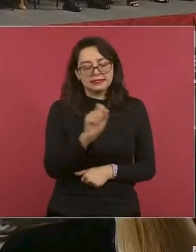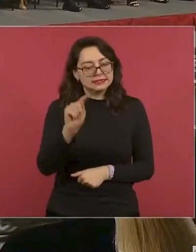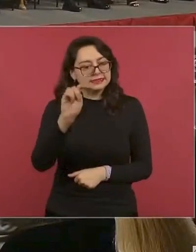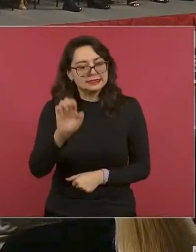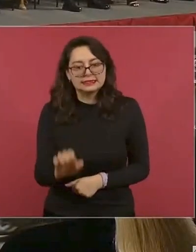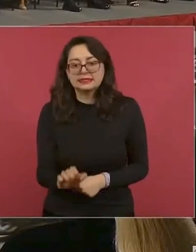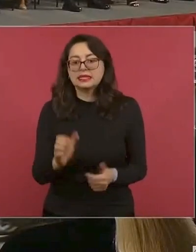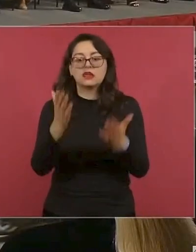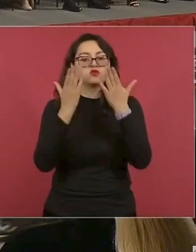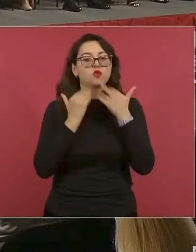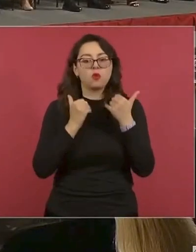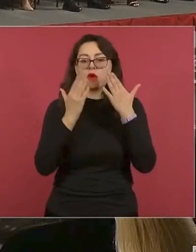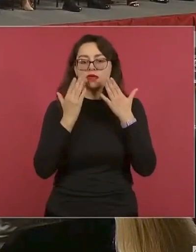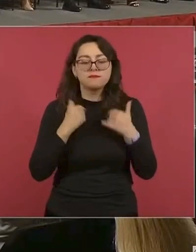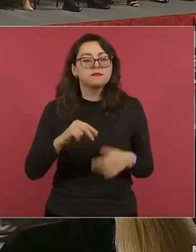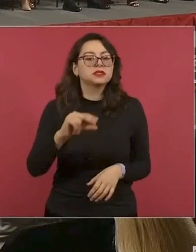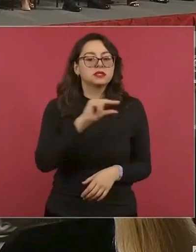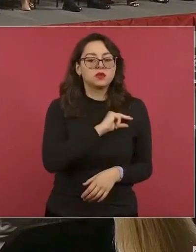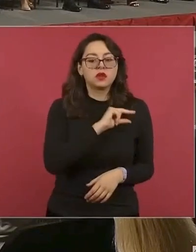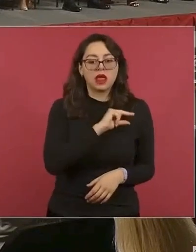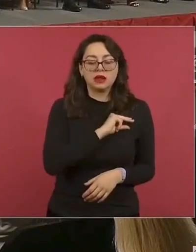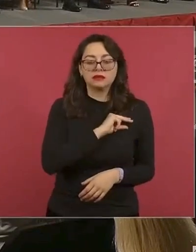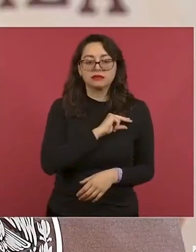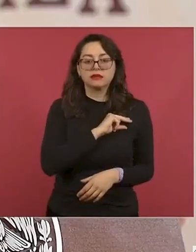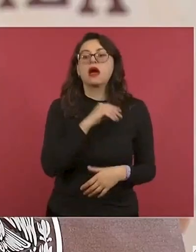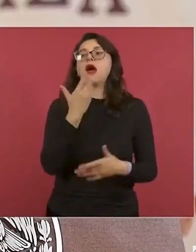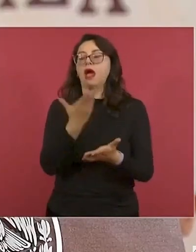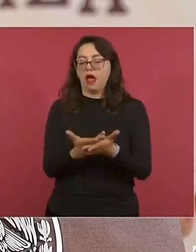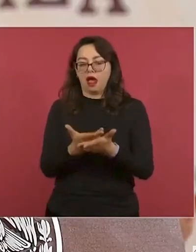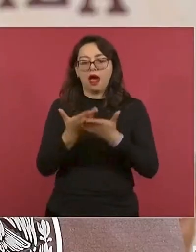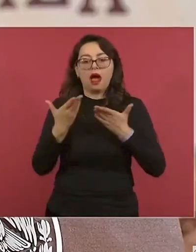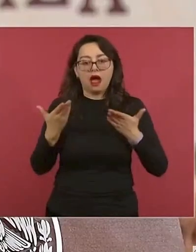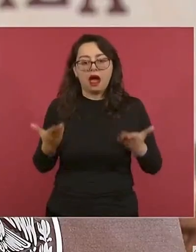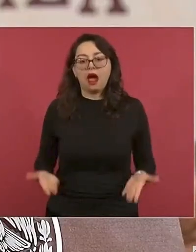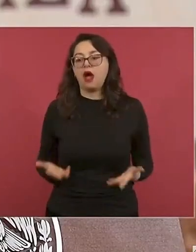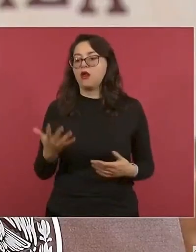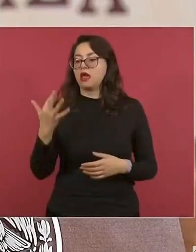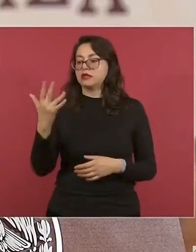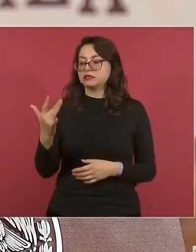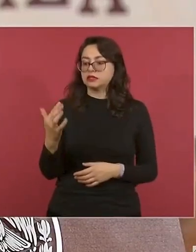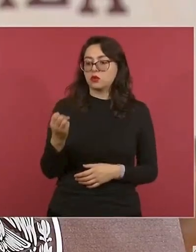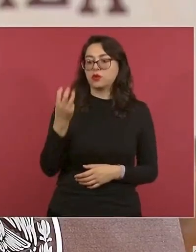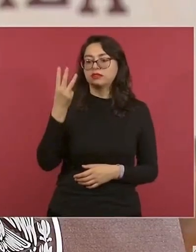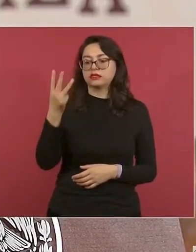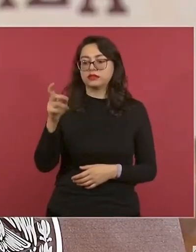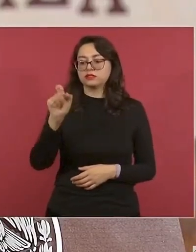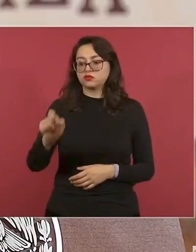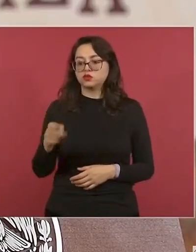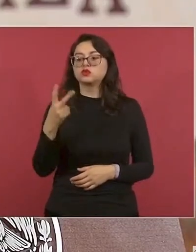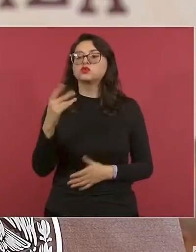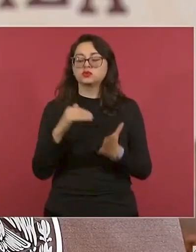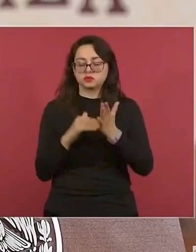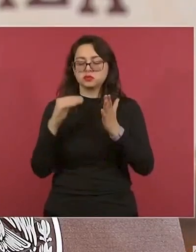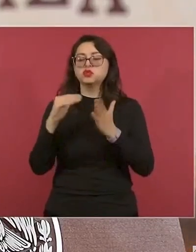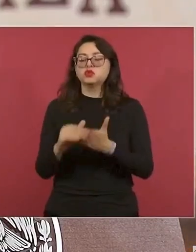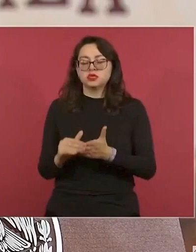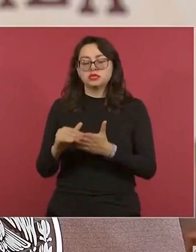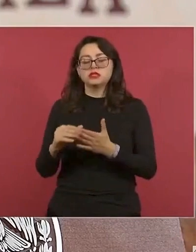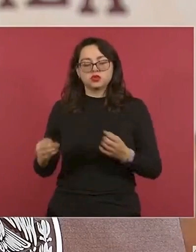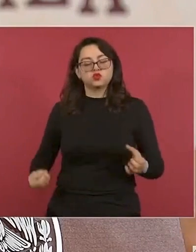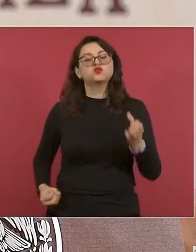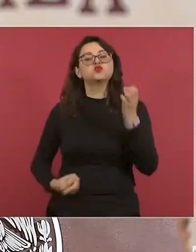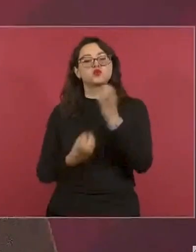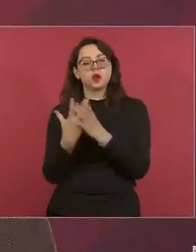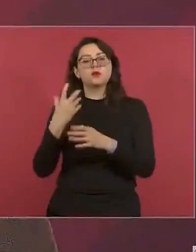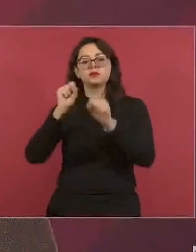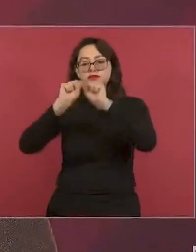Social bienestar atenderá a 53.2 millones de personas es